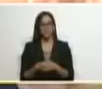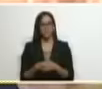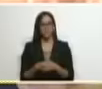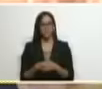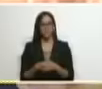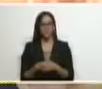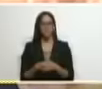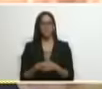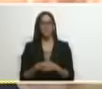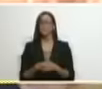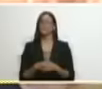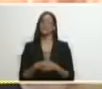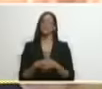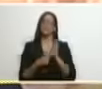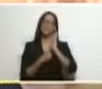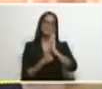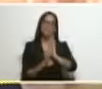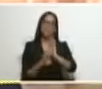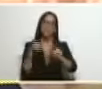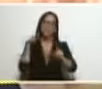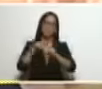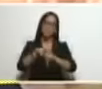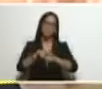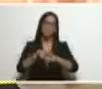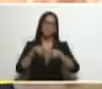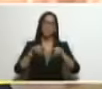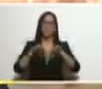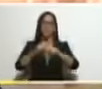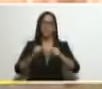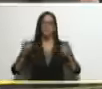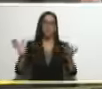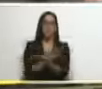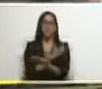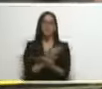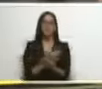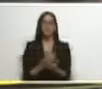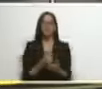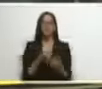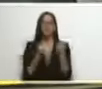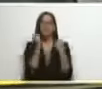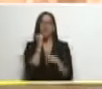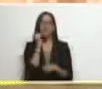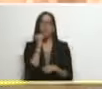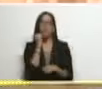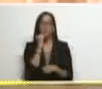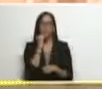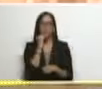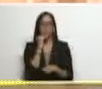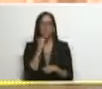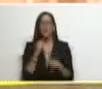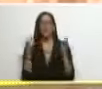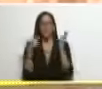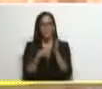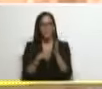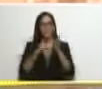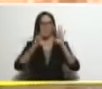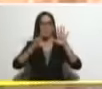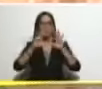lo caracterizamos como la agresión imperial colonial, el despojo y el fraude arbitral de